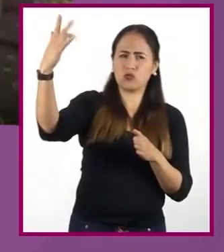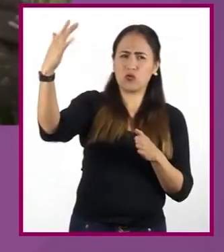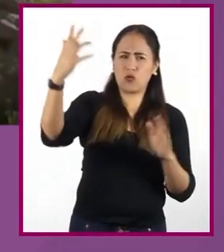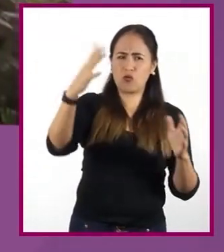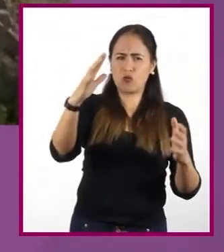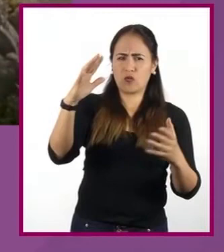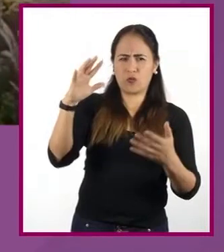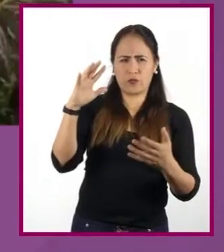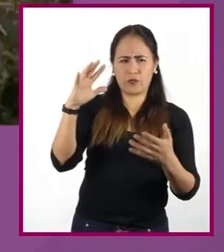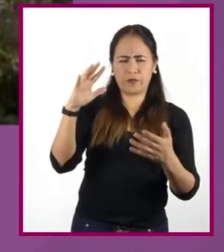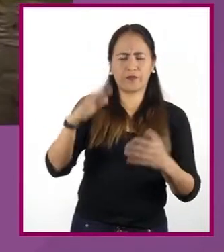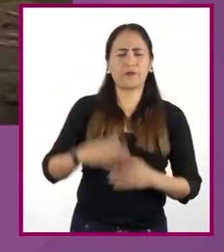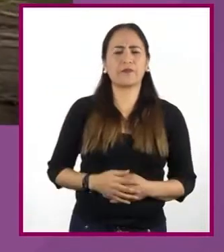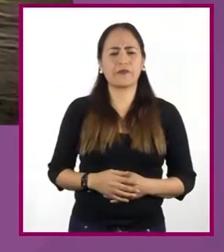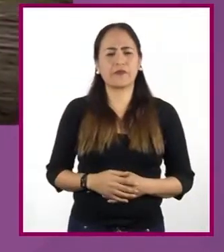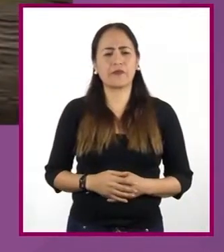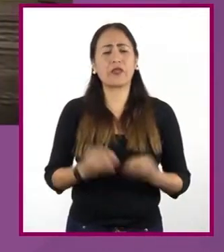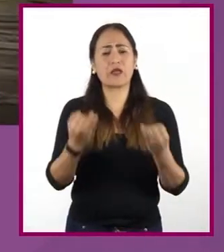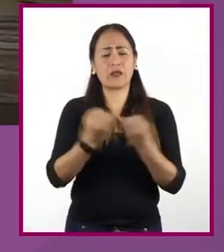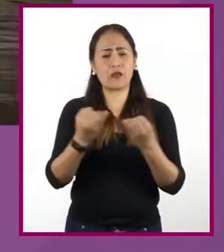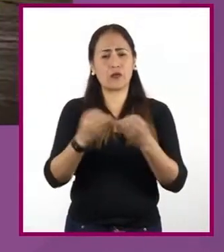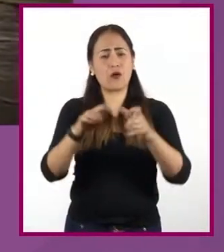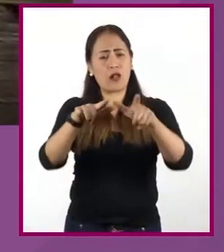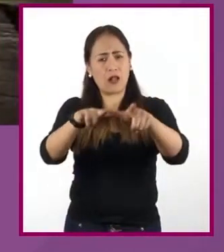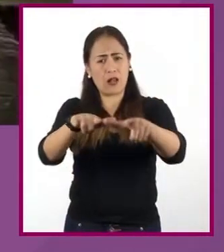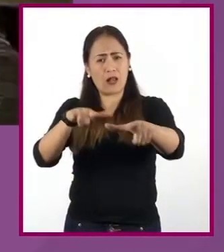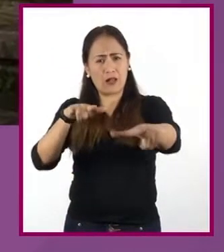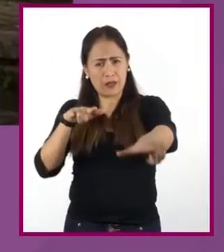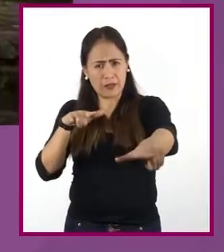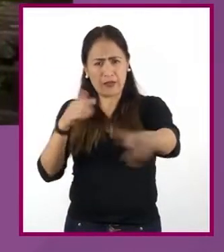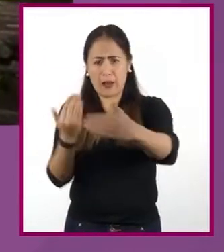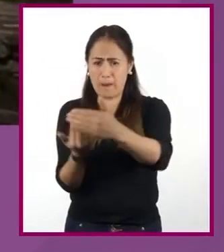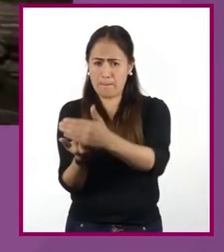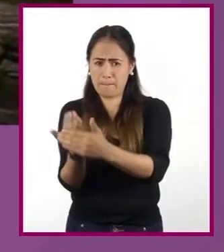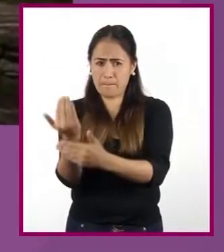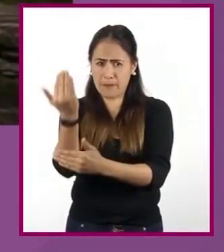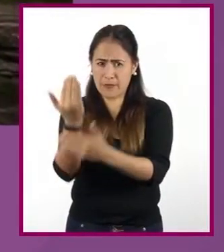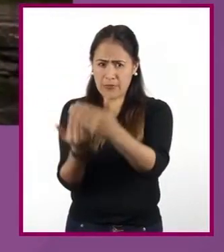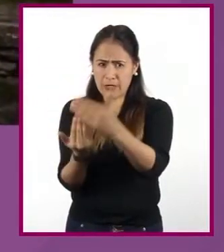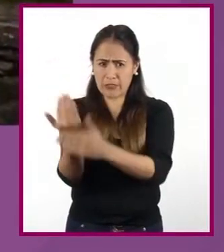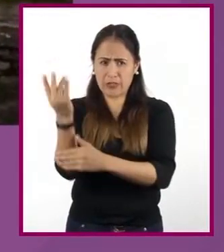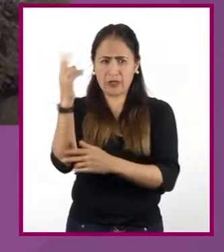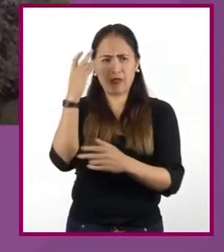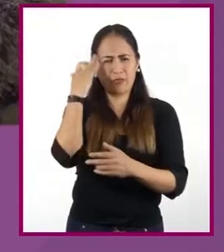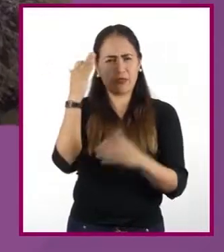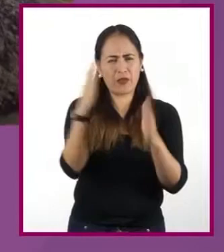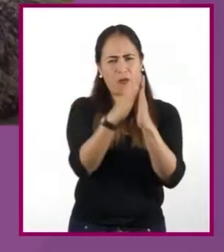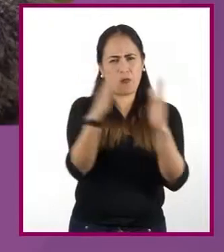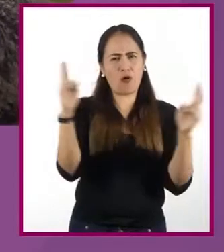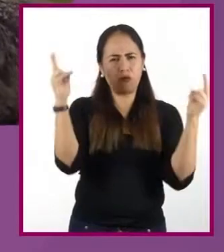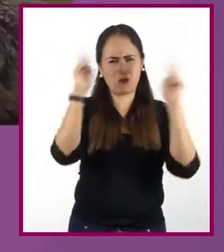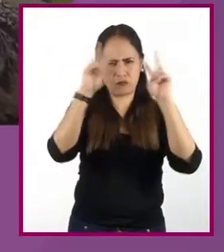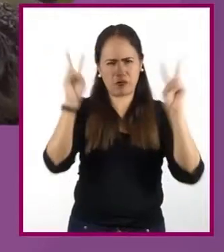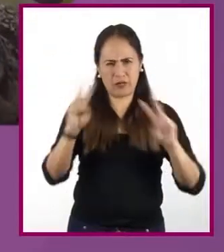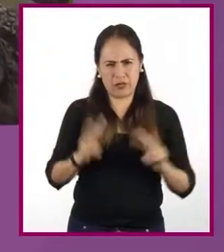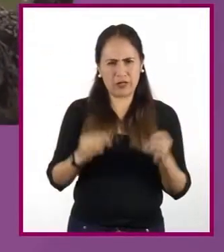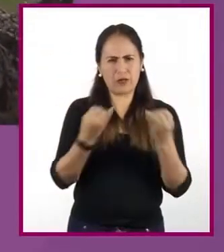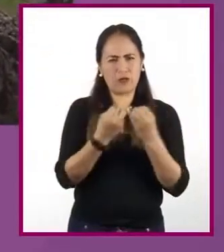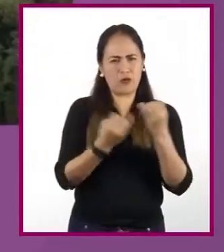Están dispuestas de acuerdo con la línea que une el amanecer del verano con el atardecer del